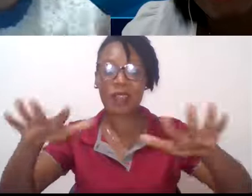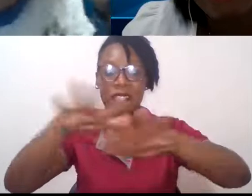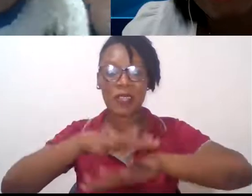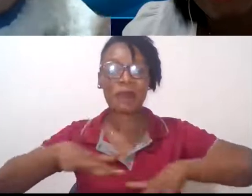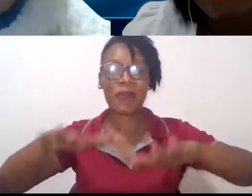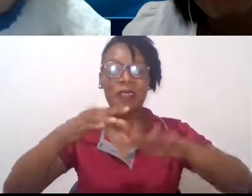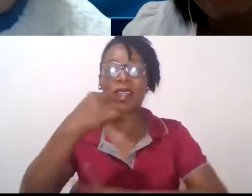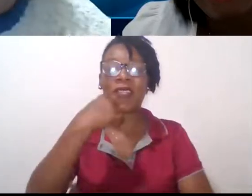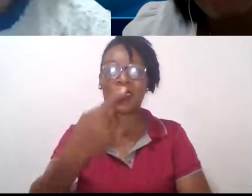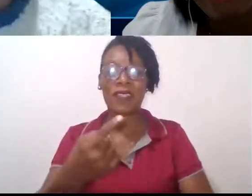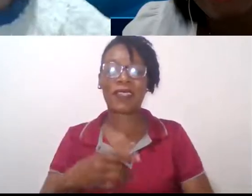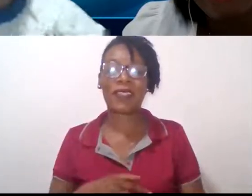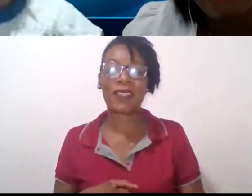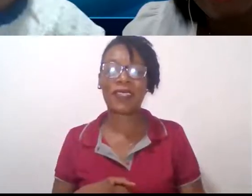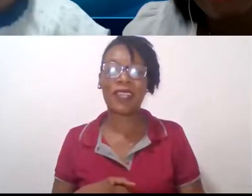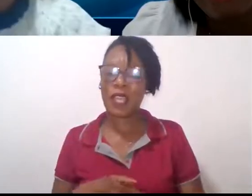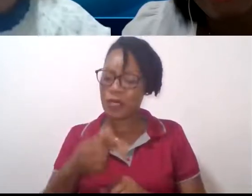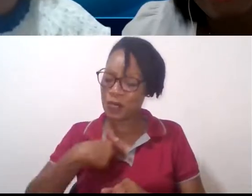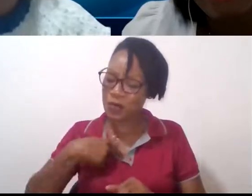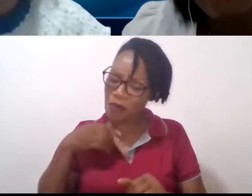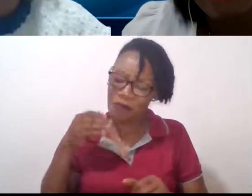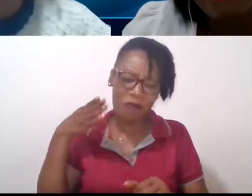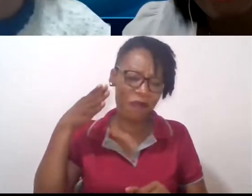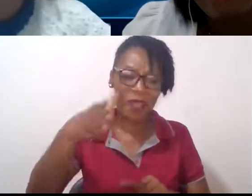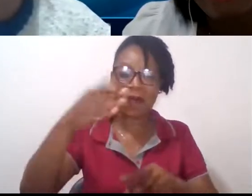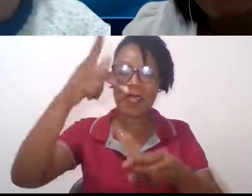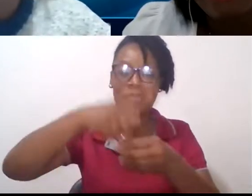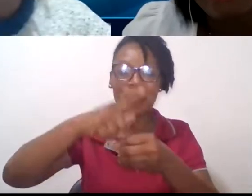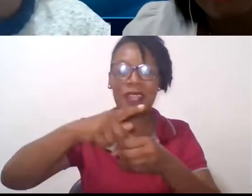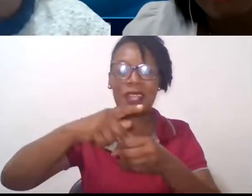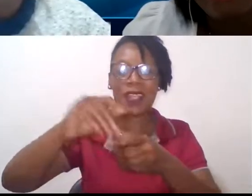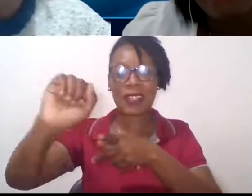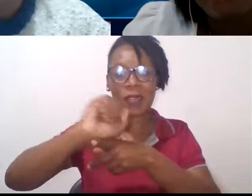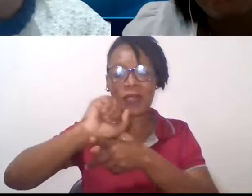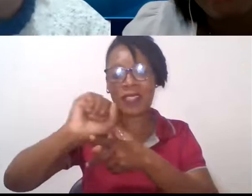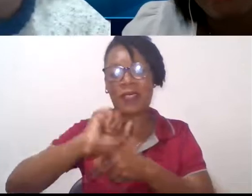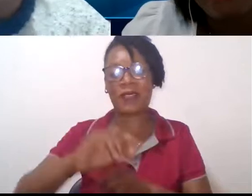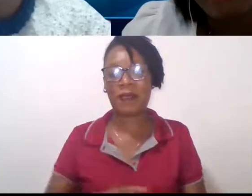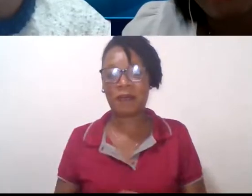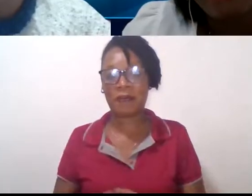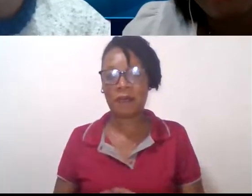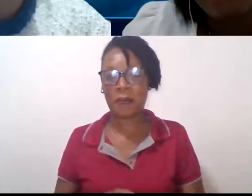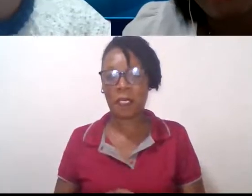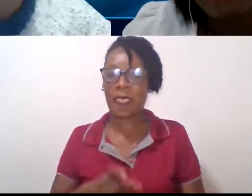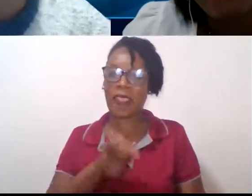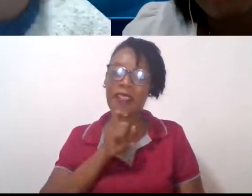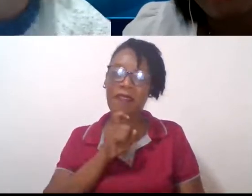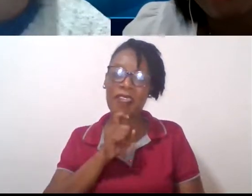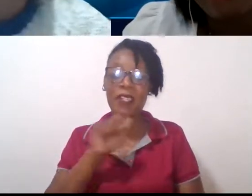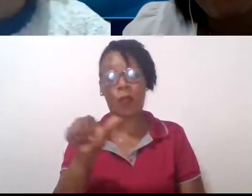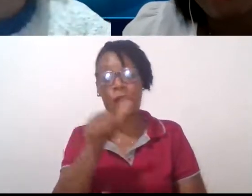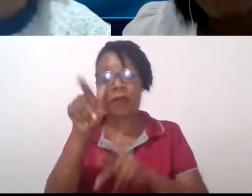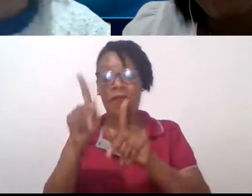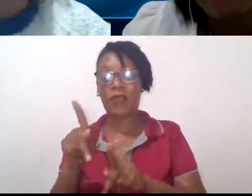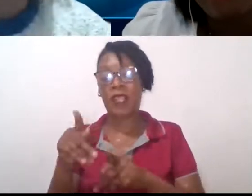decir, voy a participar de este espacio de capacitación, ¿verdad? Difícilmente otra persona por